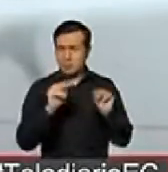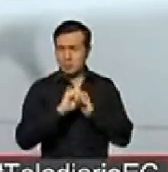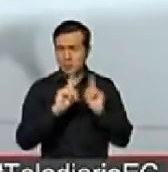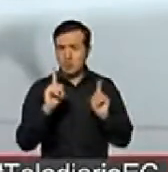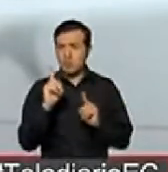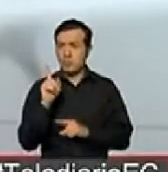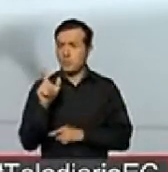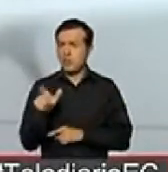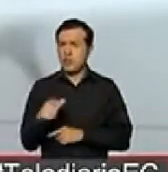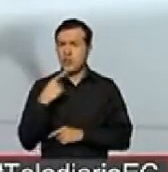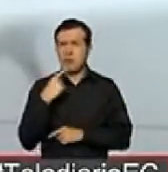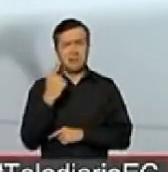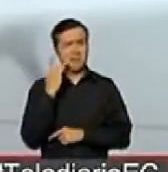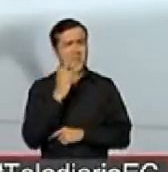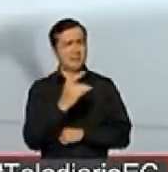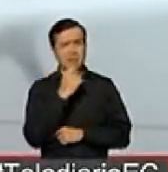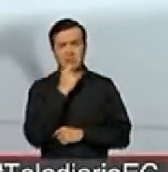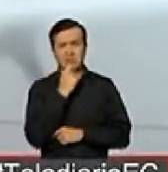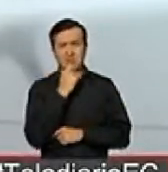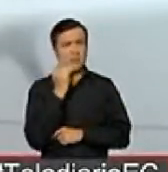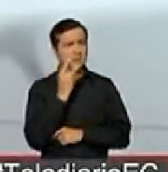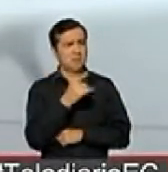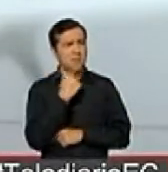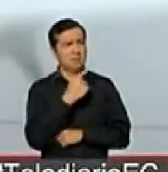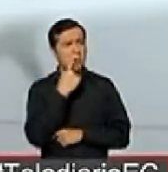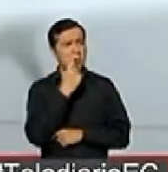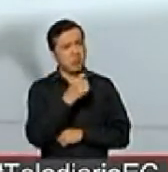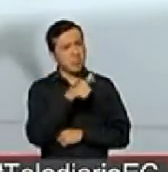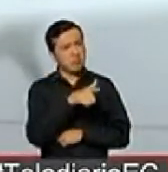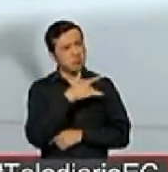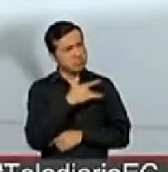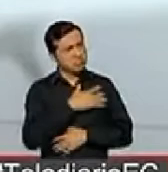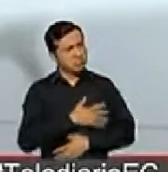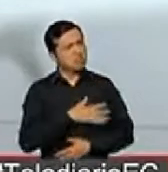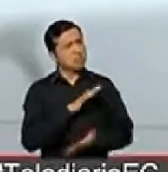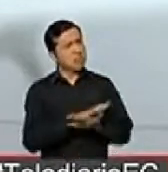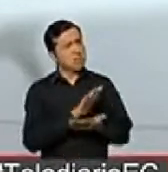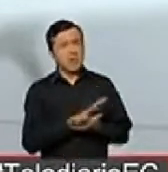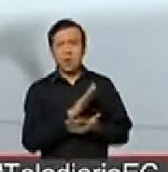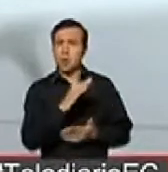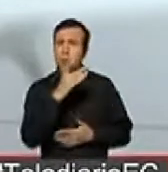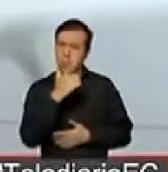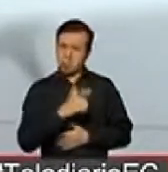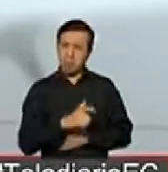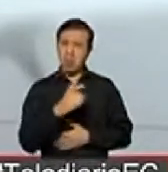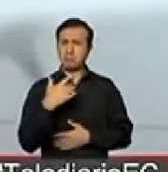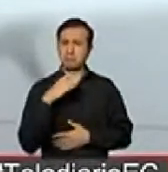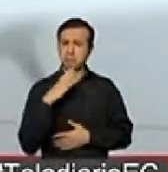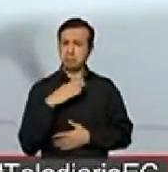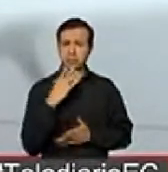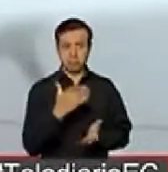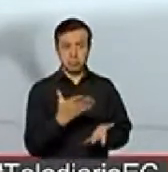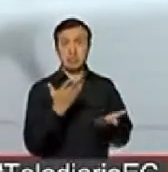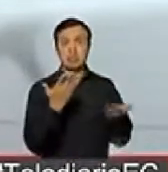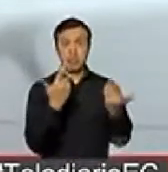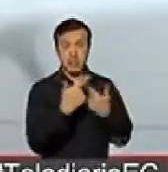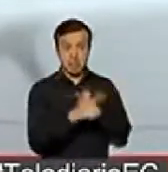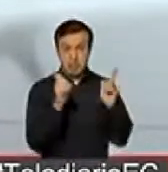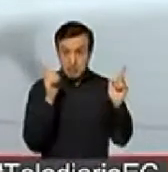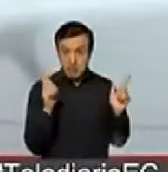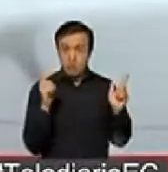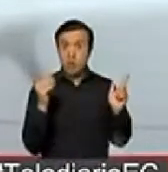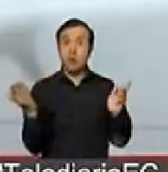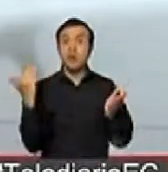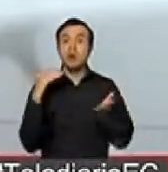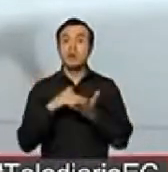El doctor Pazmiño decía, era raro ese comentario porque el hombre era un hombre tranquilo, un hombre calmado, hasta un caballero. ¿Qué pasó? Salió en libertad,